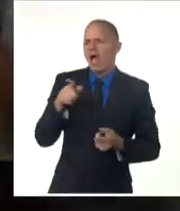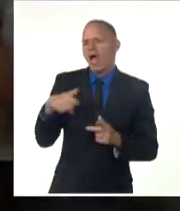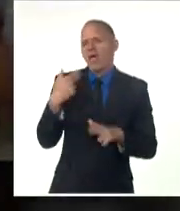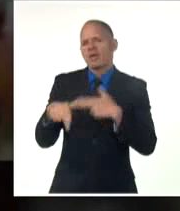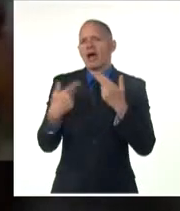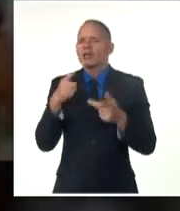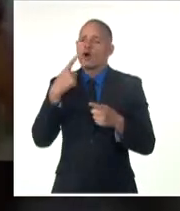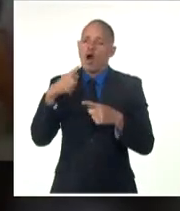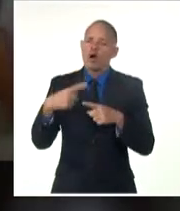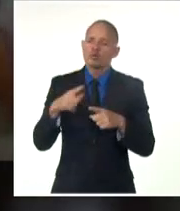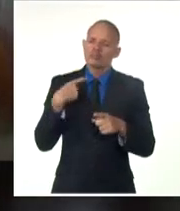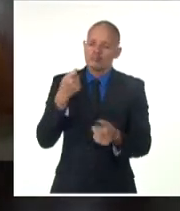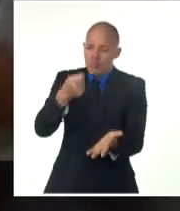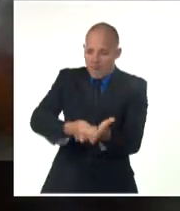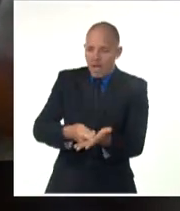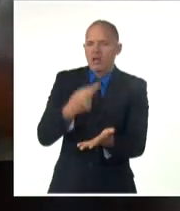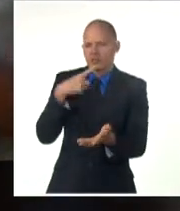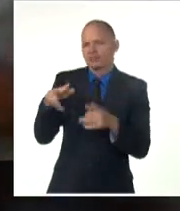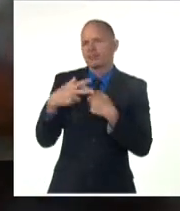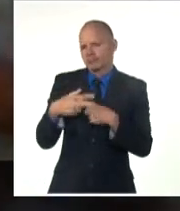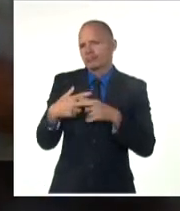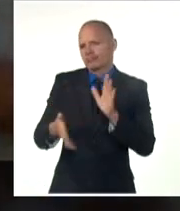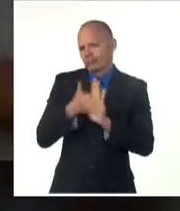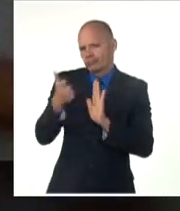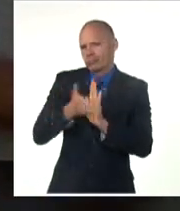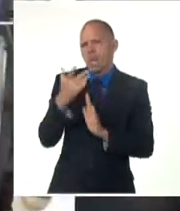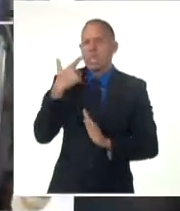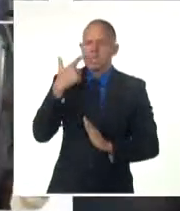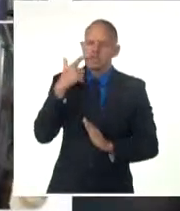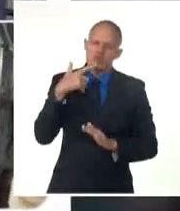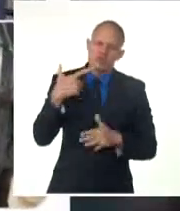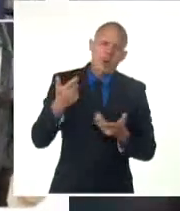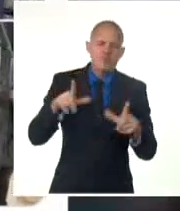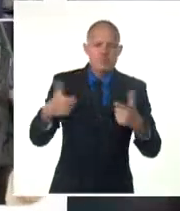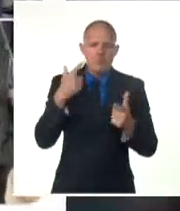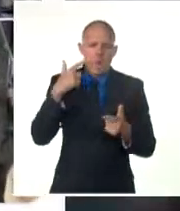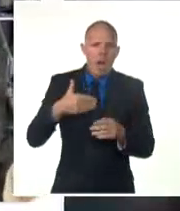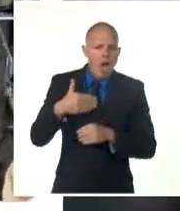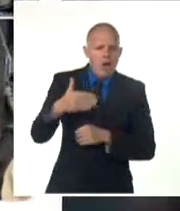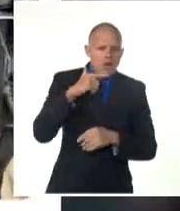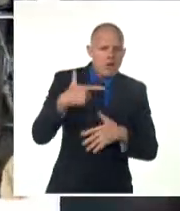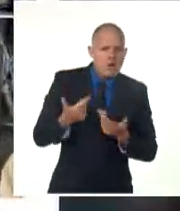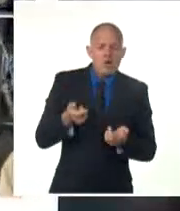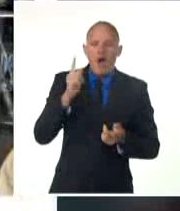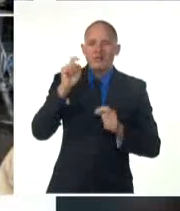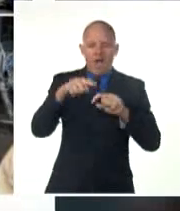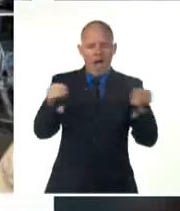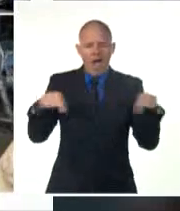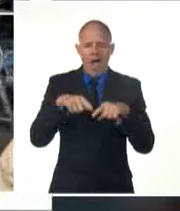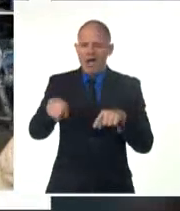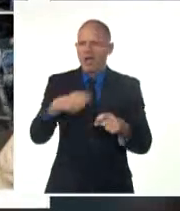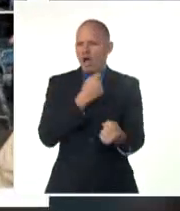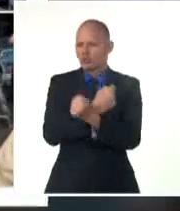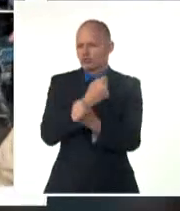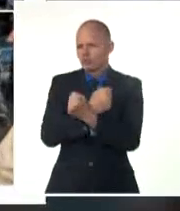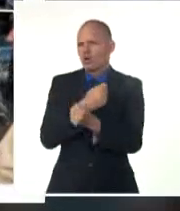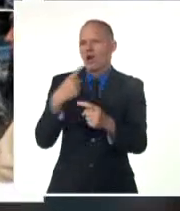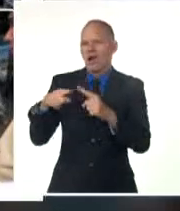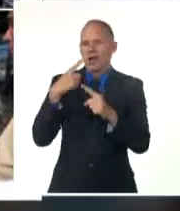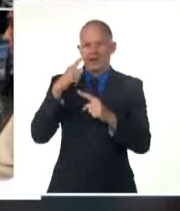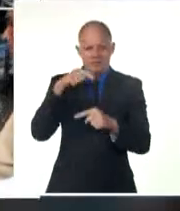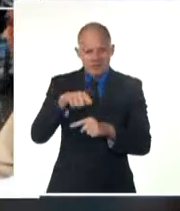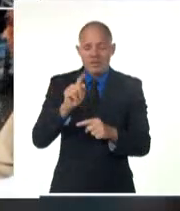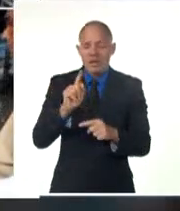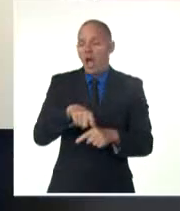amplio proceso inversionista. Constató las obras que se ejecutan allí, en las salas de ortopedia, cuidados intensivos y en la unidad